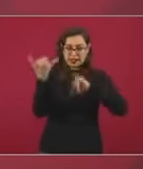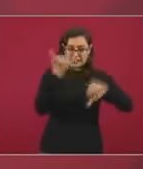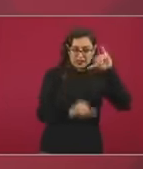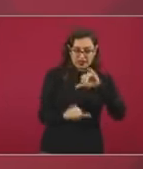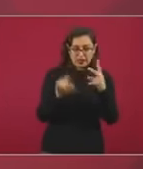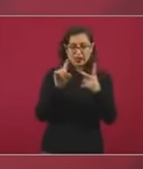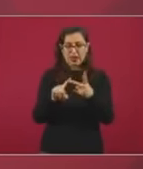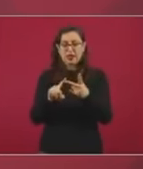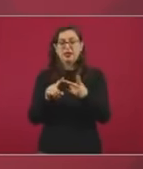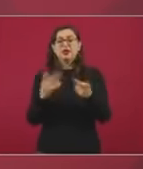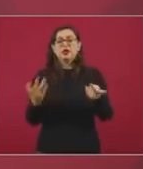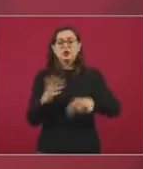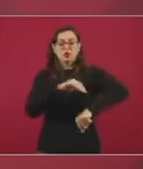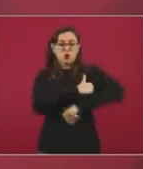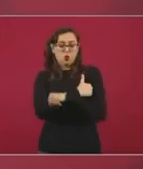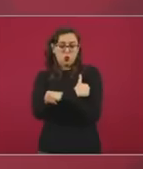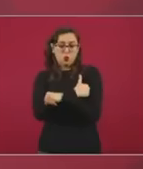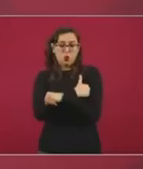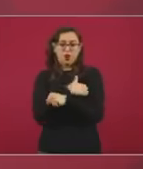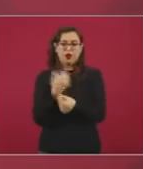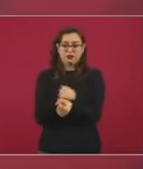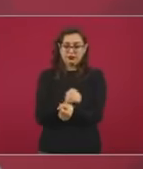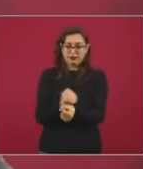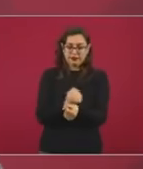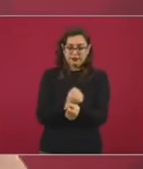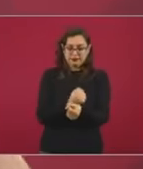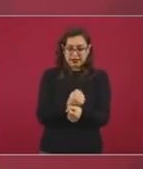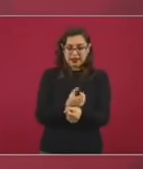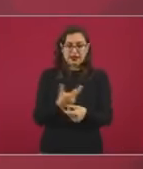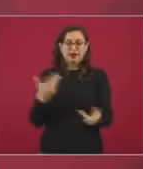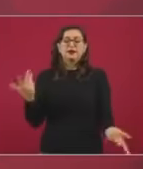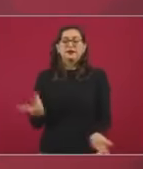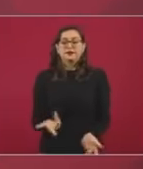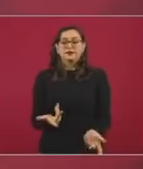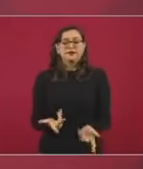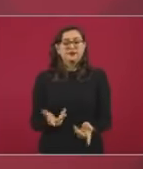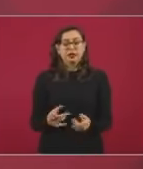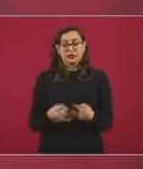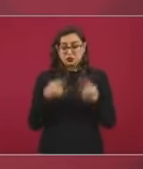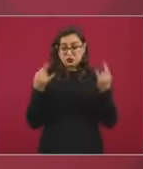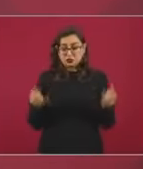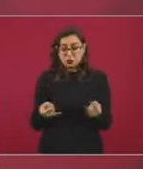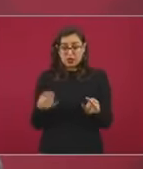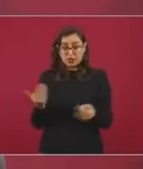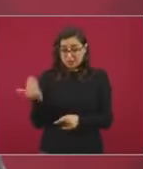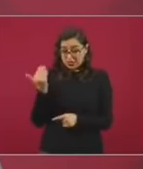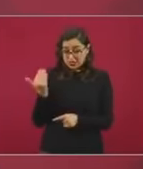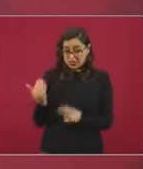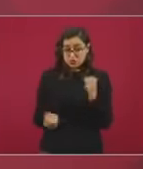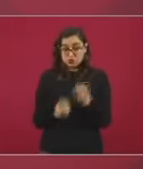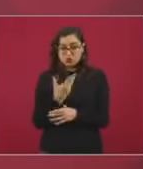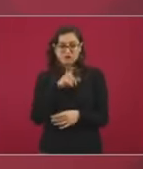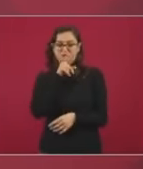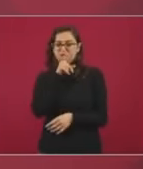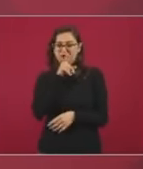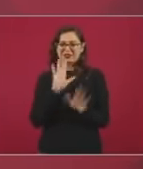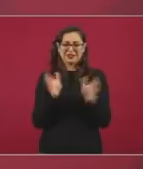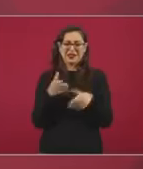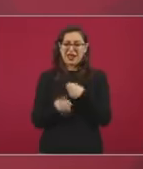de banco de sangre. Hay que decir que esto no es una historia nueva, esto lleva muchos años, e incluso aquí, en este mismo salón